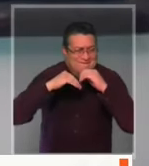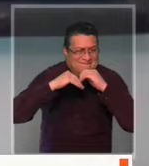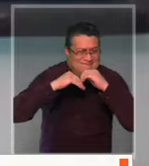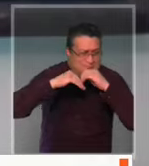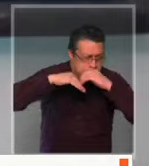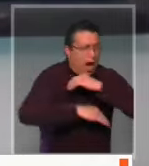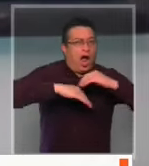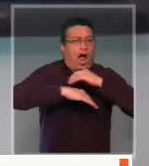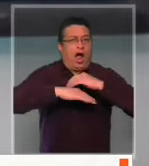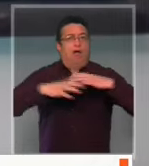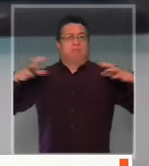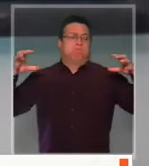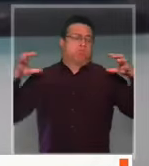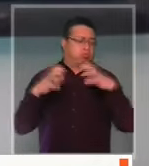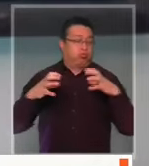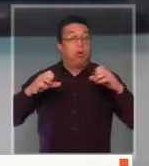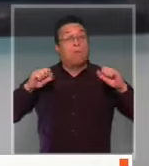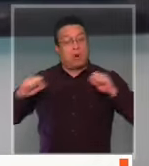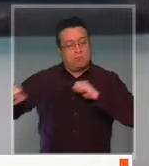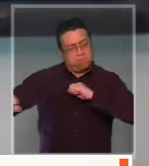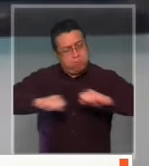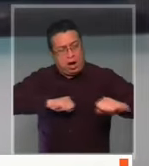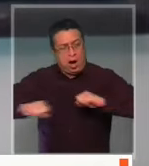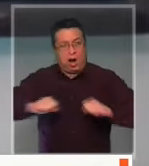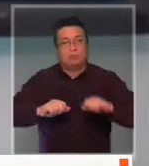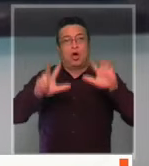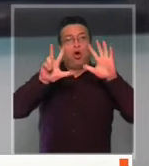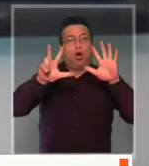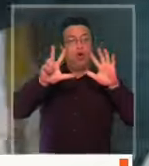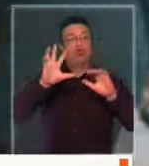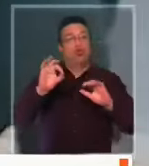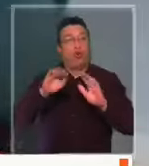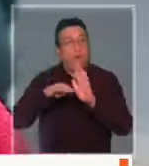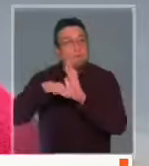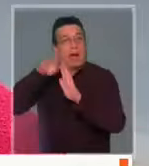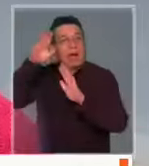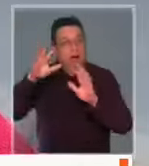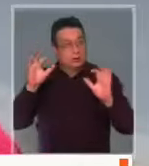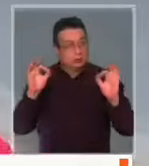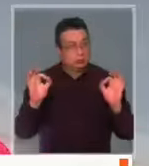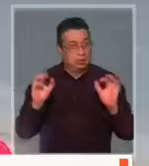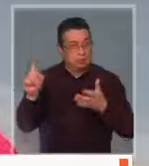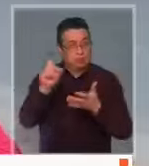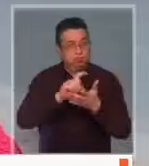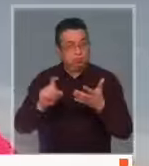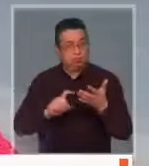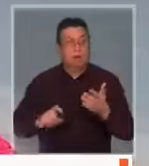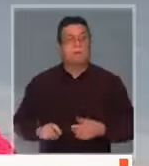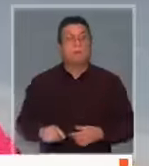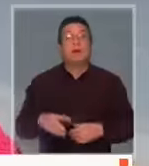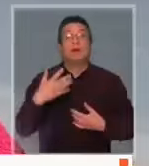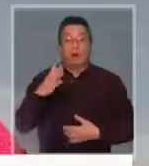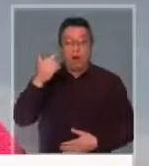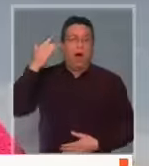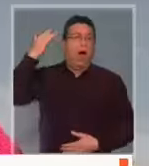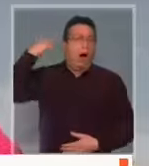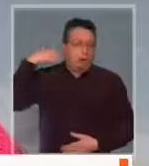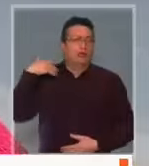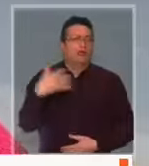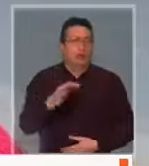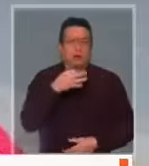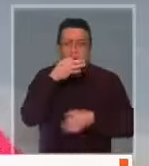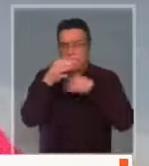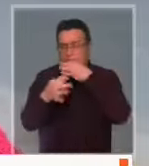temblor de magnitud o un terremoto de magnitud cercana a 8 o un poquito superior. Bueno, yo que tengo uso de razón, que dicen que viene